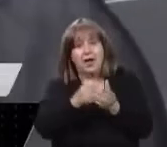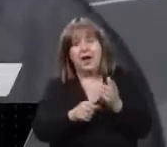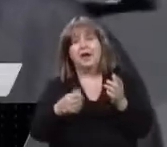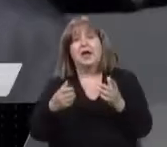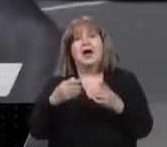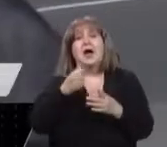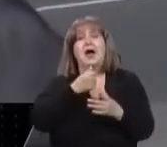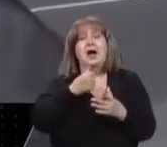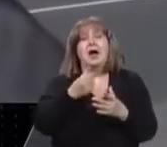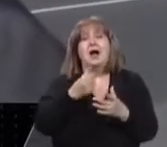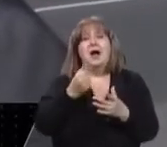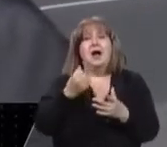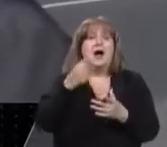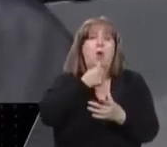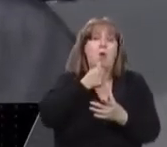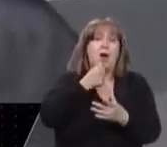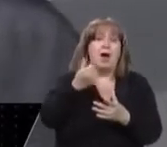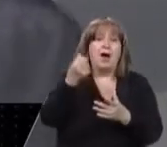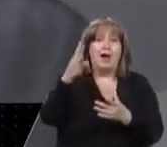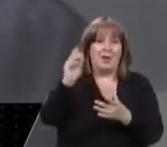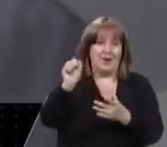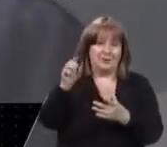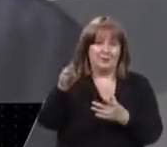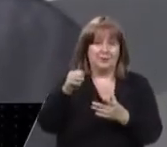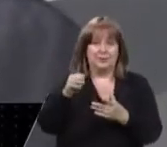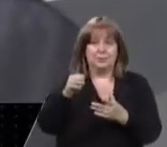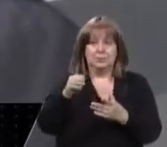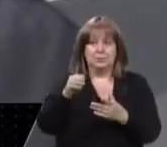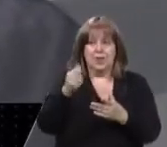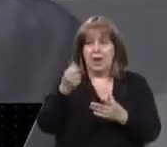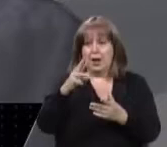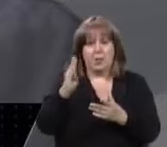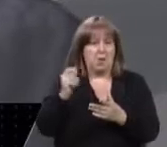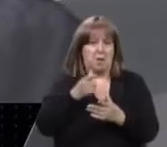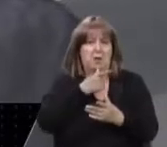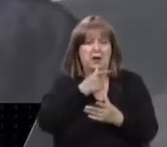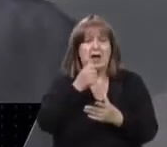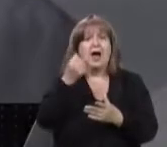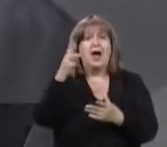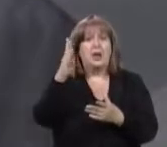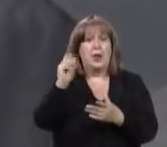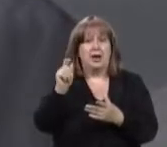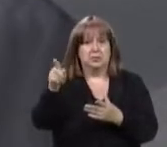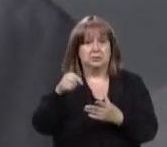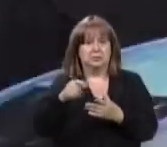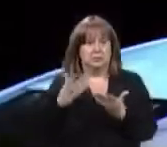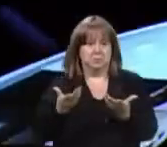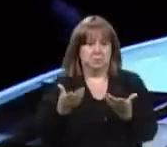una boleta de arba, me dio la impresión de que fue un allanamiento cuando menos desordenado.